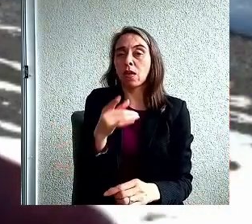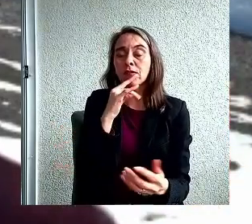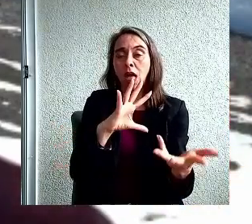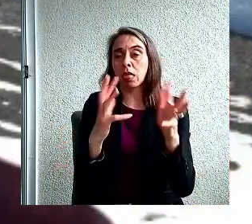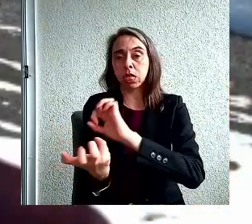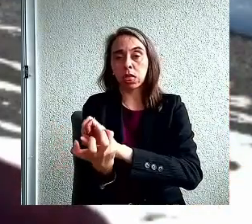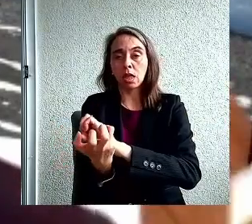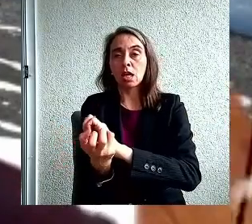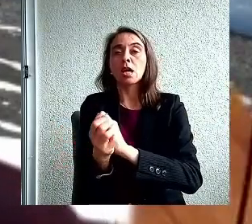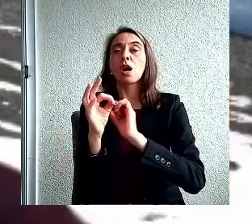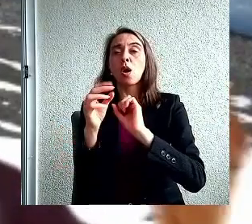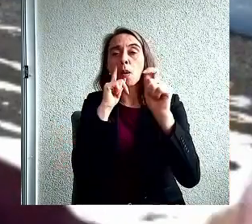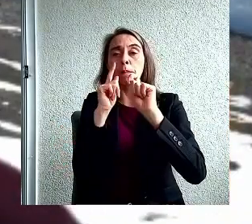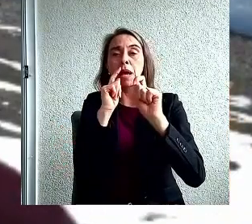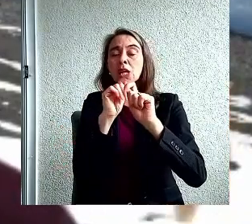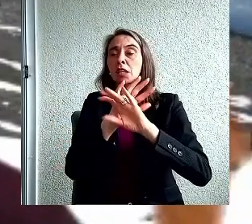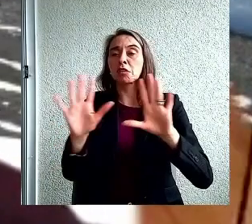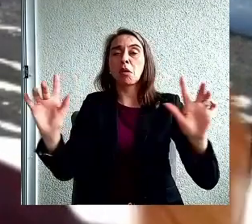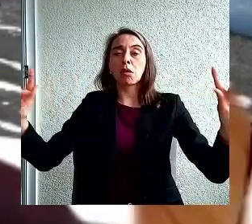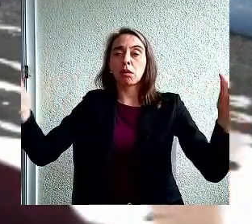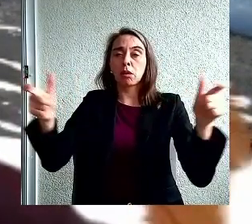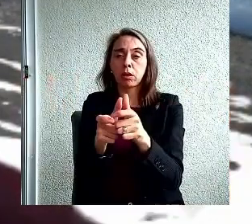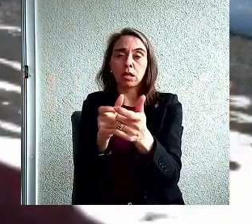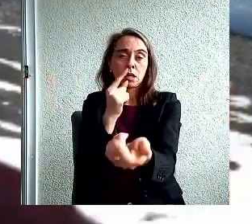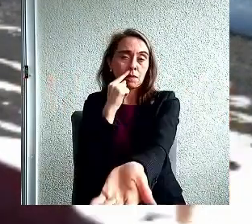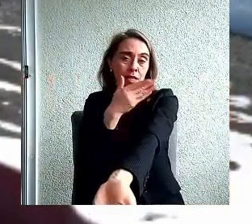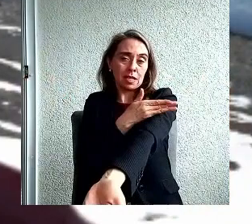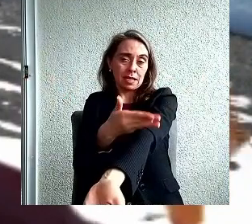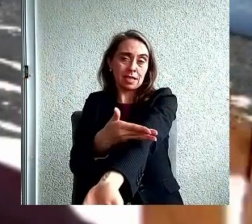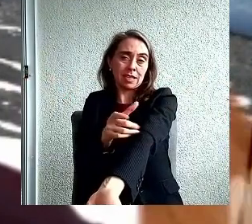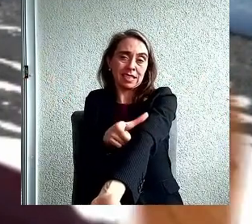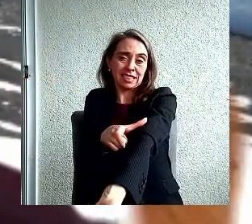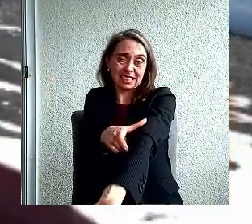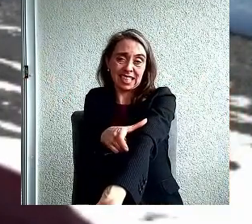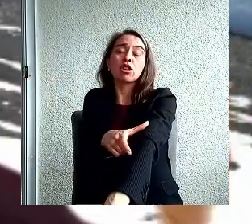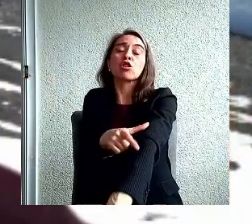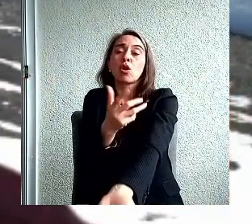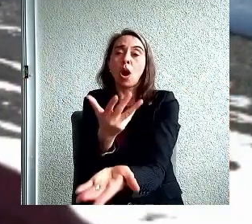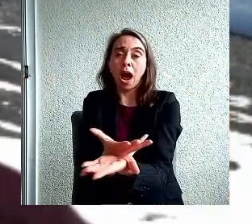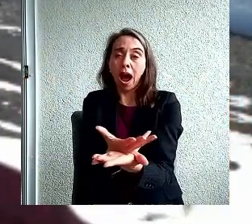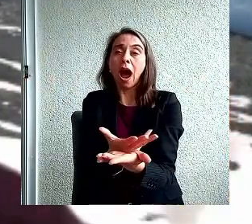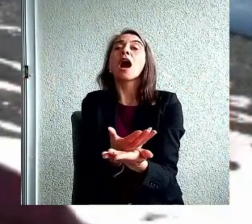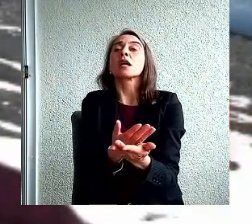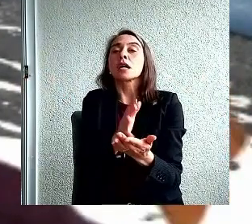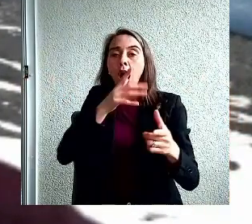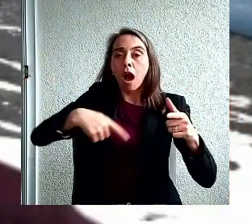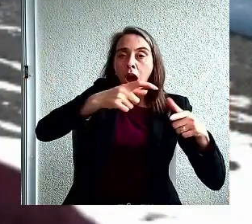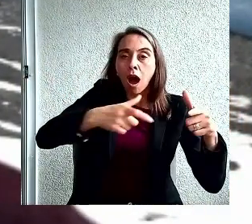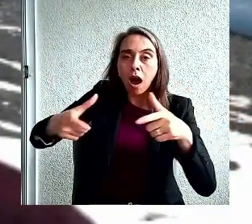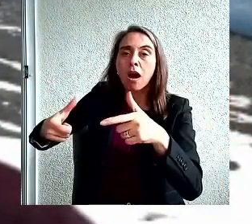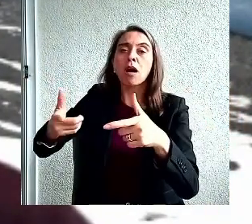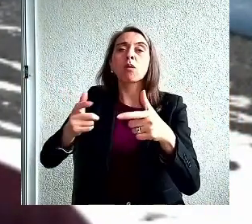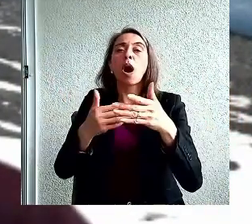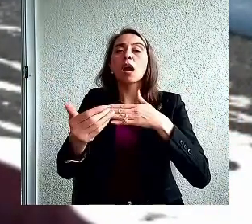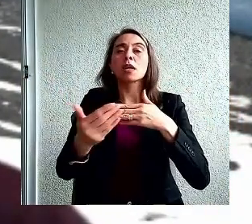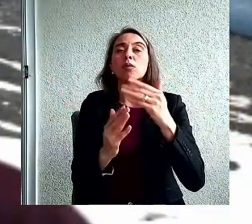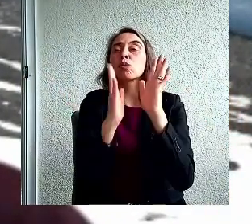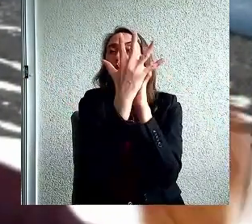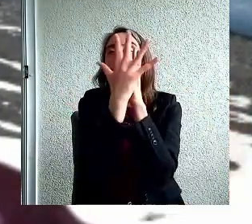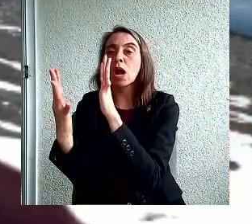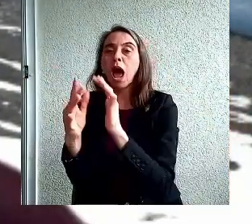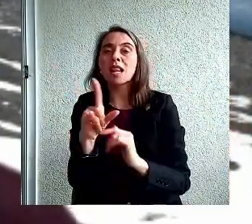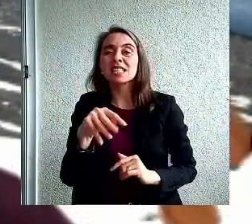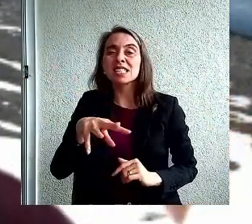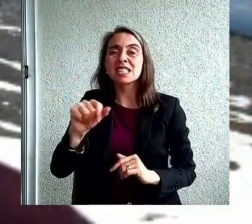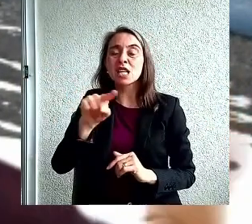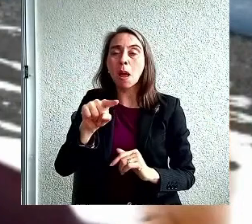hoy día en categoría de que están en algún nivel de riesgo, y tenemos grandes zonas de